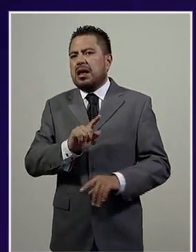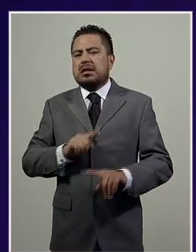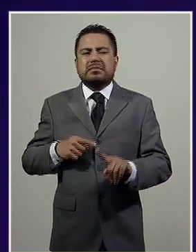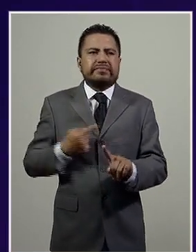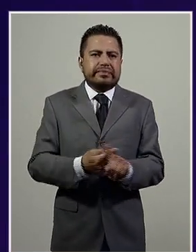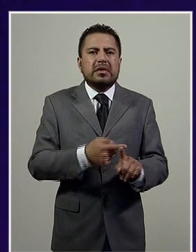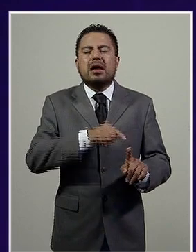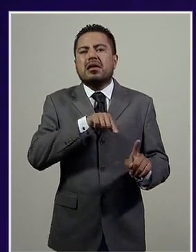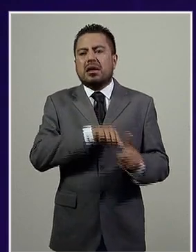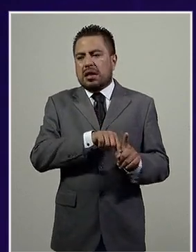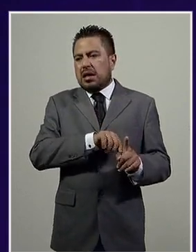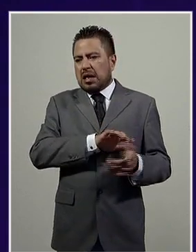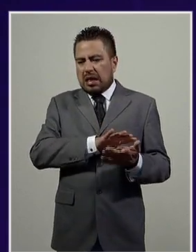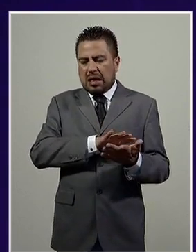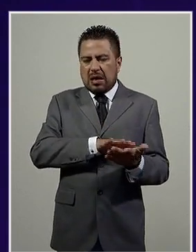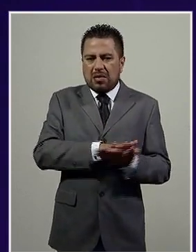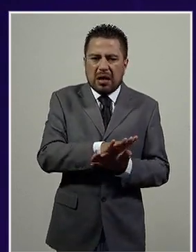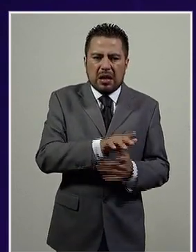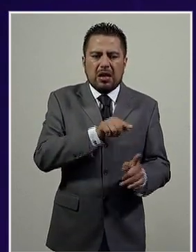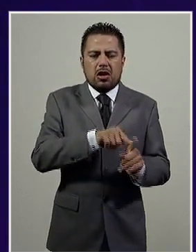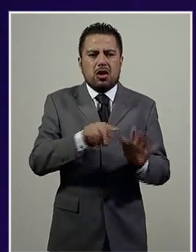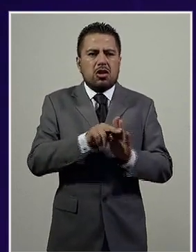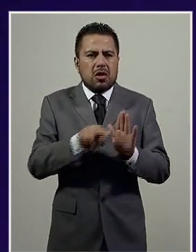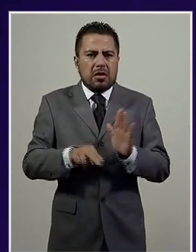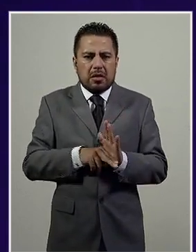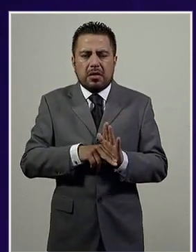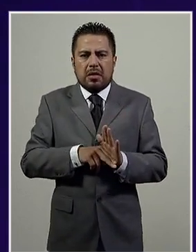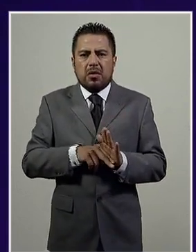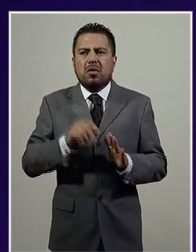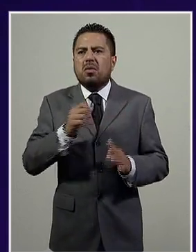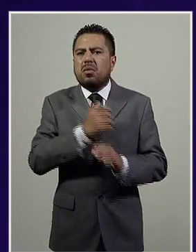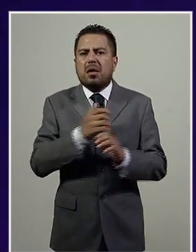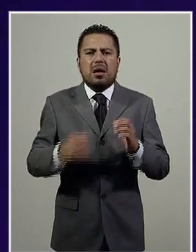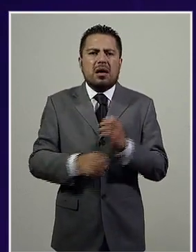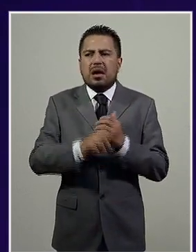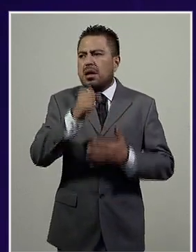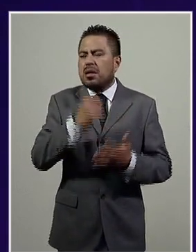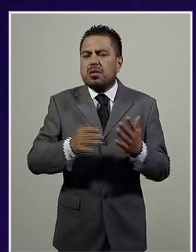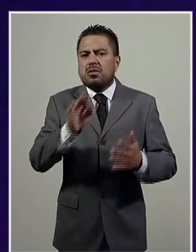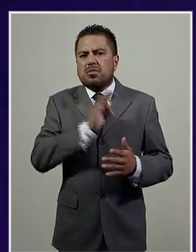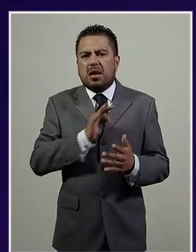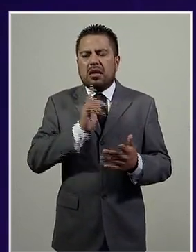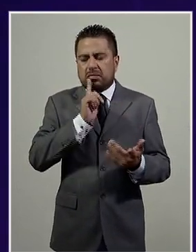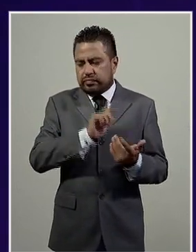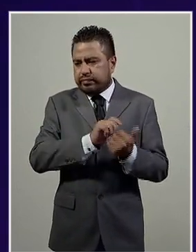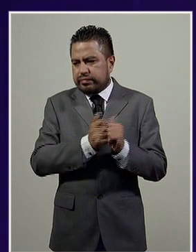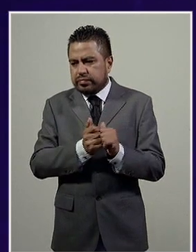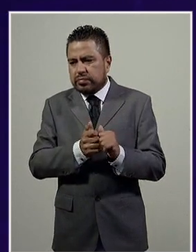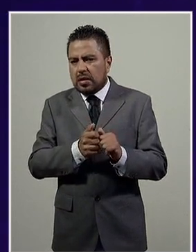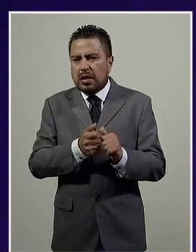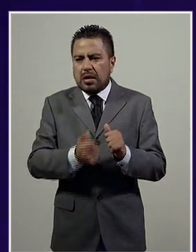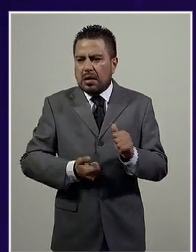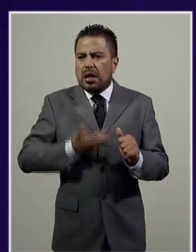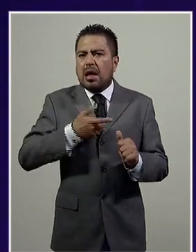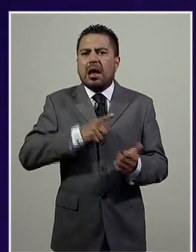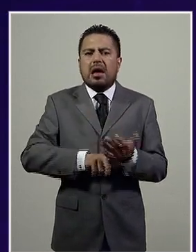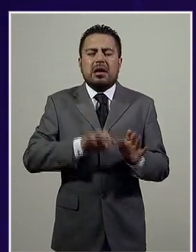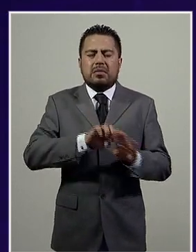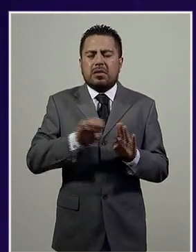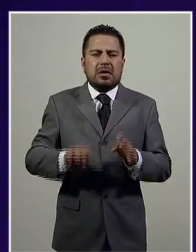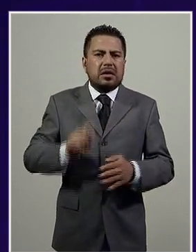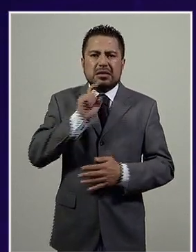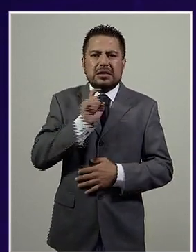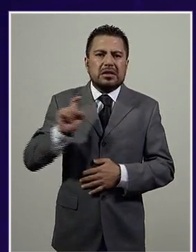cosa que atente en contra de una moral normativa. Exacto. Y cualquier cosa que pueda ser interpretada como una expresión, por ejemplo, de la